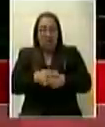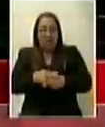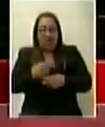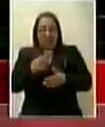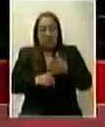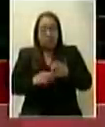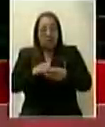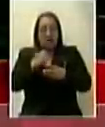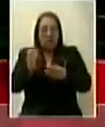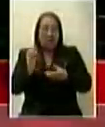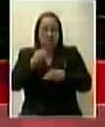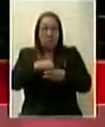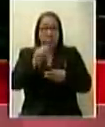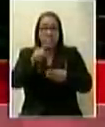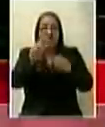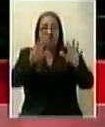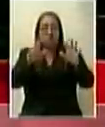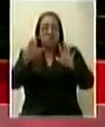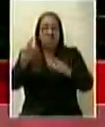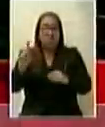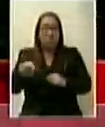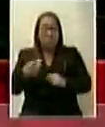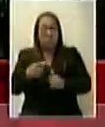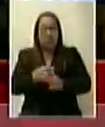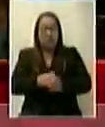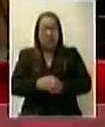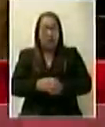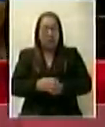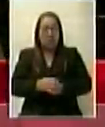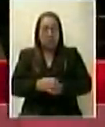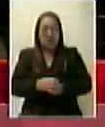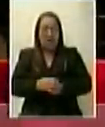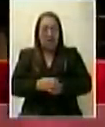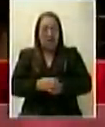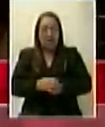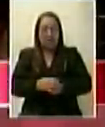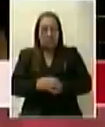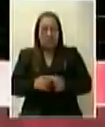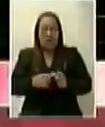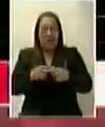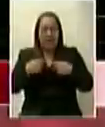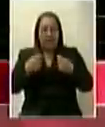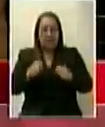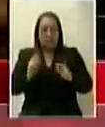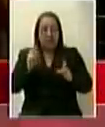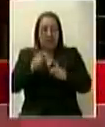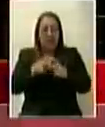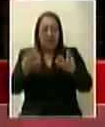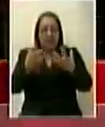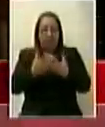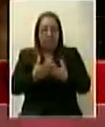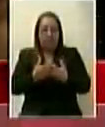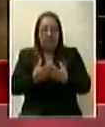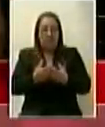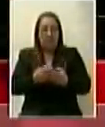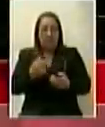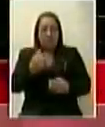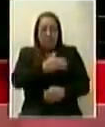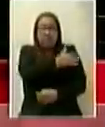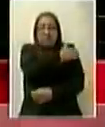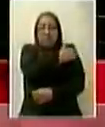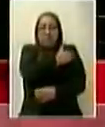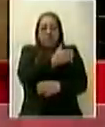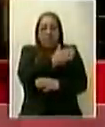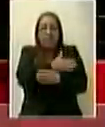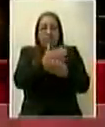que involucra a 188 mil trabajadores. En esa línea se ha tratado de llegar a consensos, habiendo